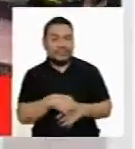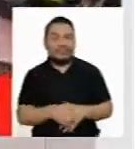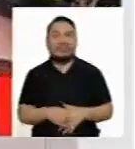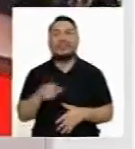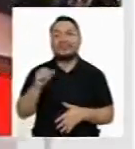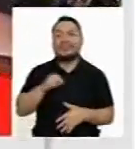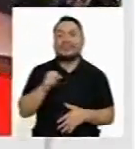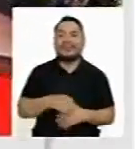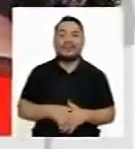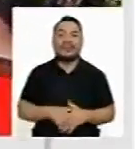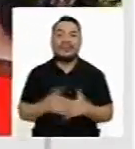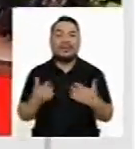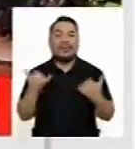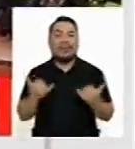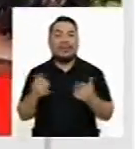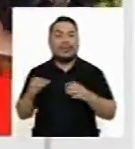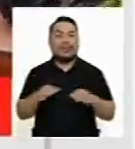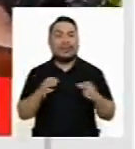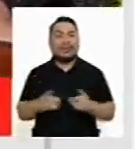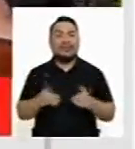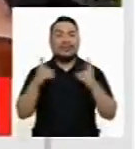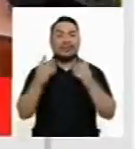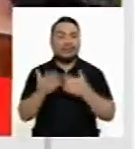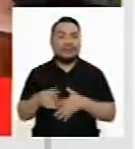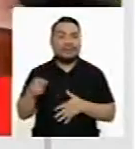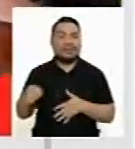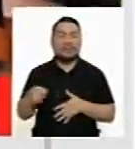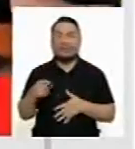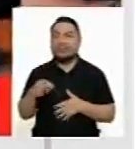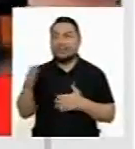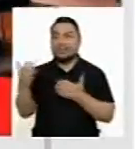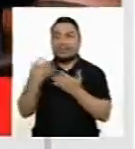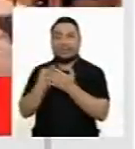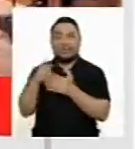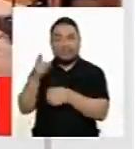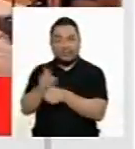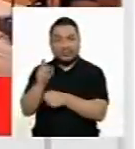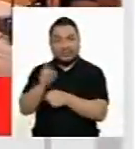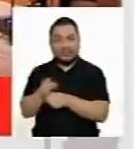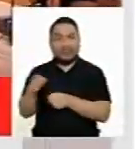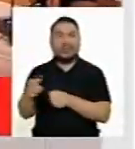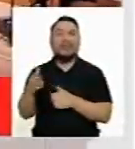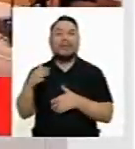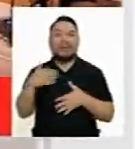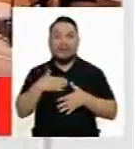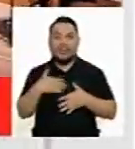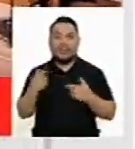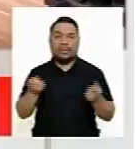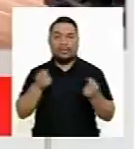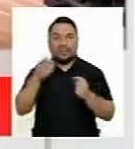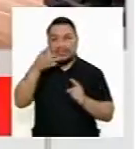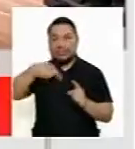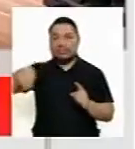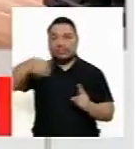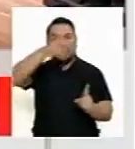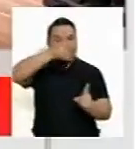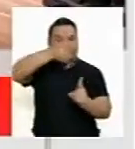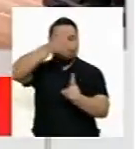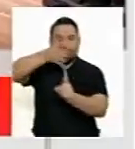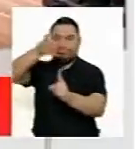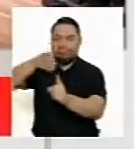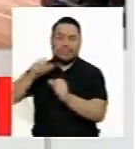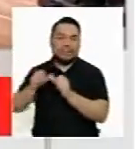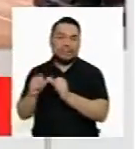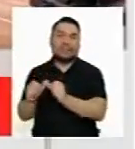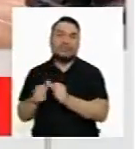supuesto. Recordemos que como estamos en una actividad educativa, en instituciones educativas que llevan un control, una evaluación, están siendo evaluados